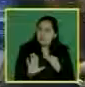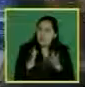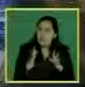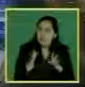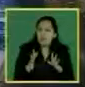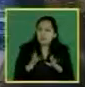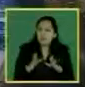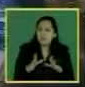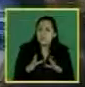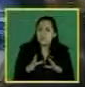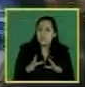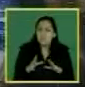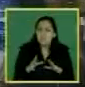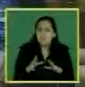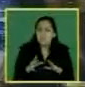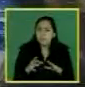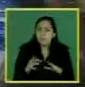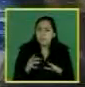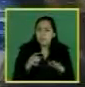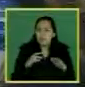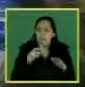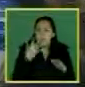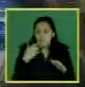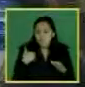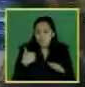que la entrada a la cárcel te daba